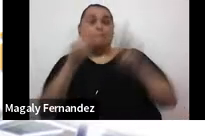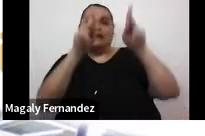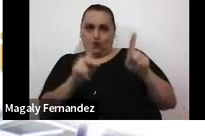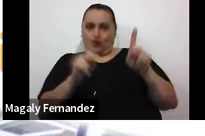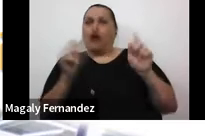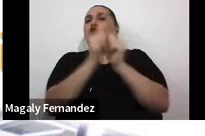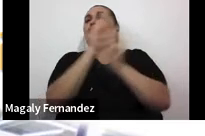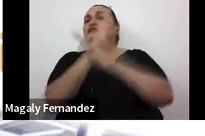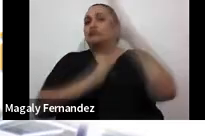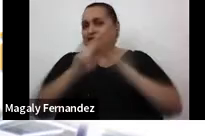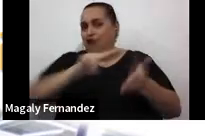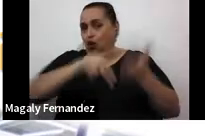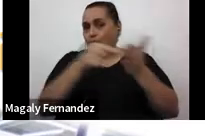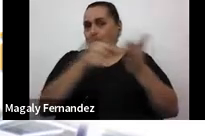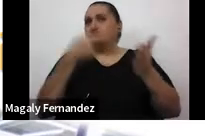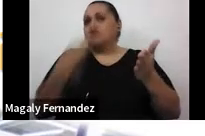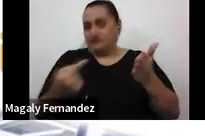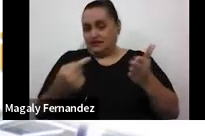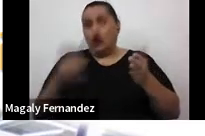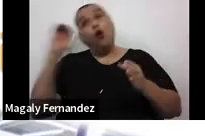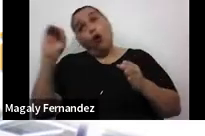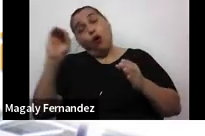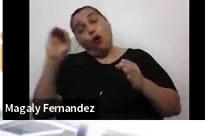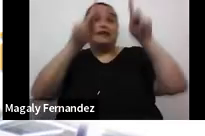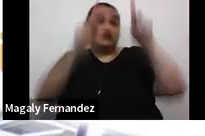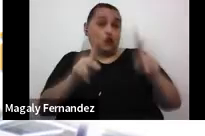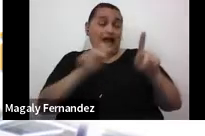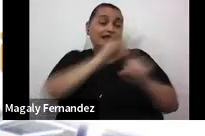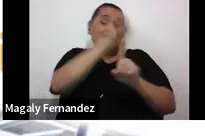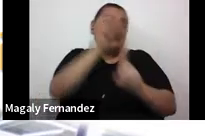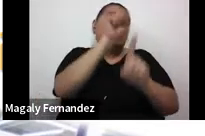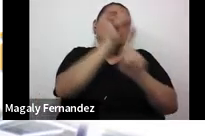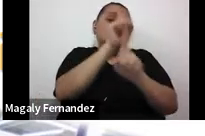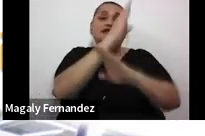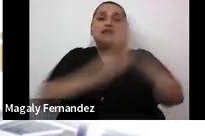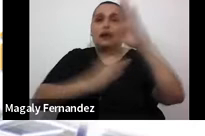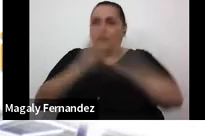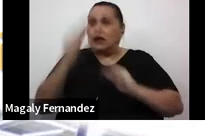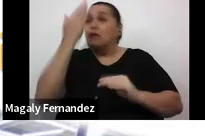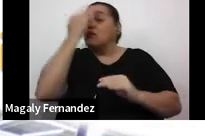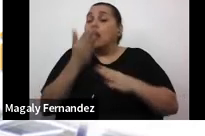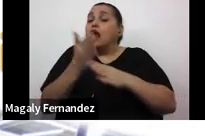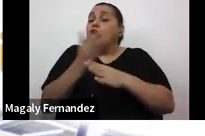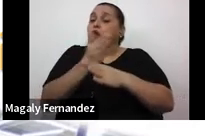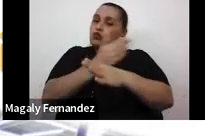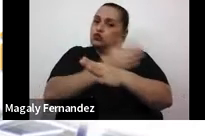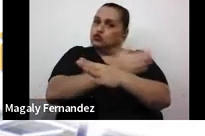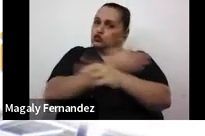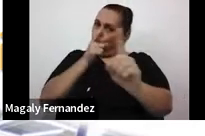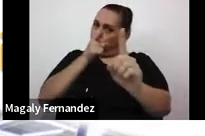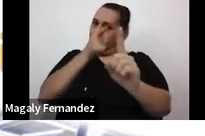si está en la convención o personas en situación de discapacidad porque estamos evolucionando hacia allá y por qué